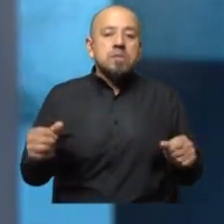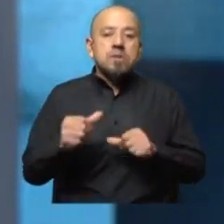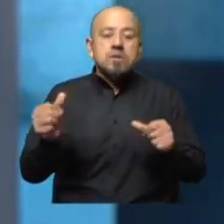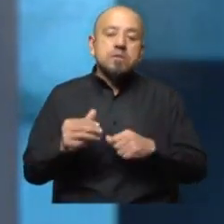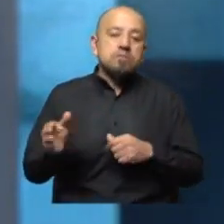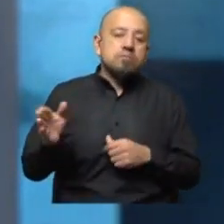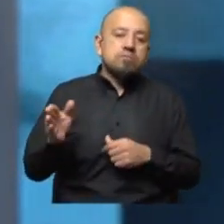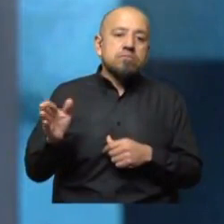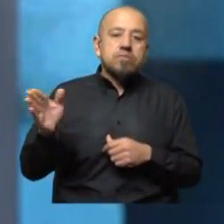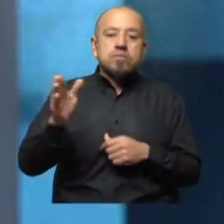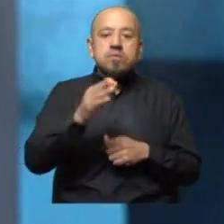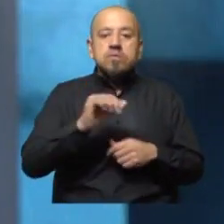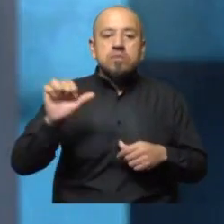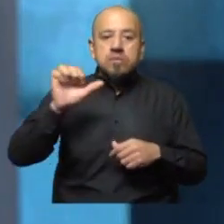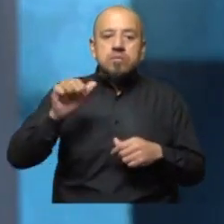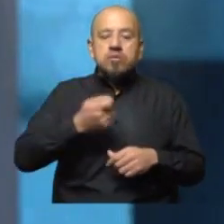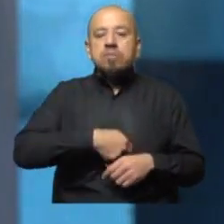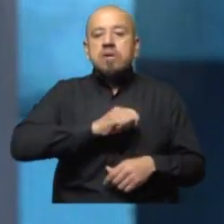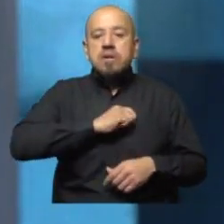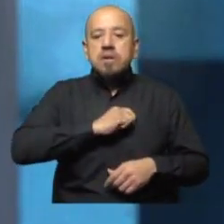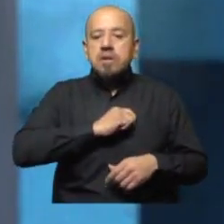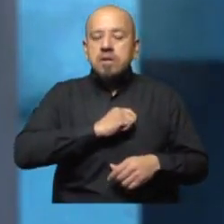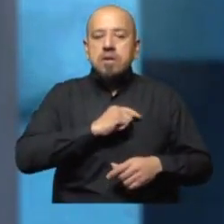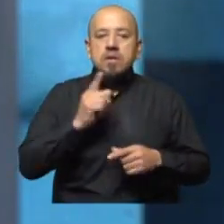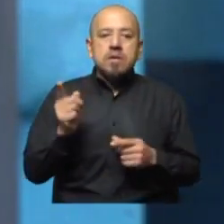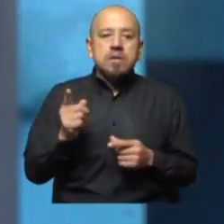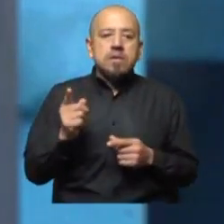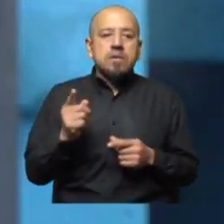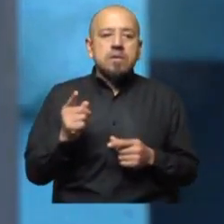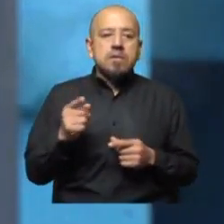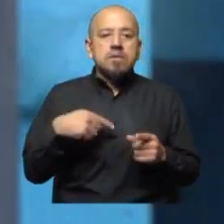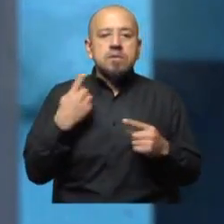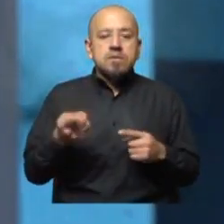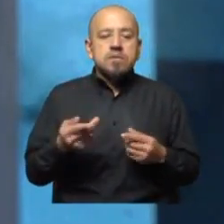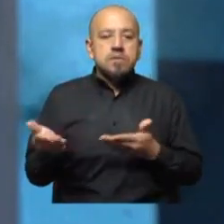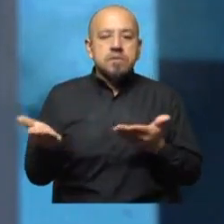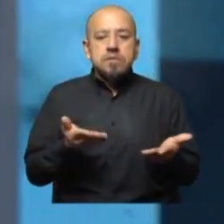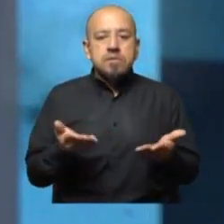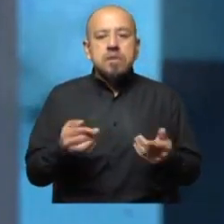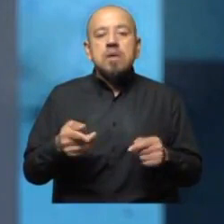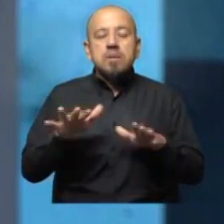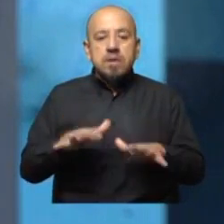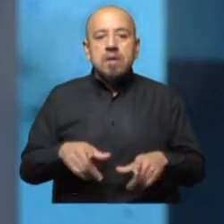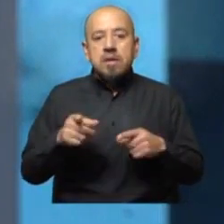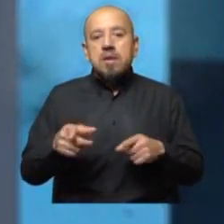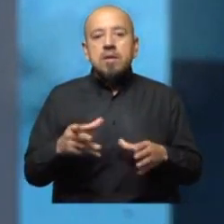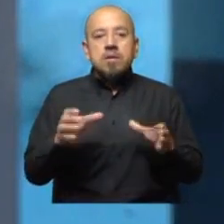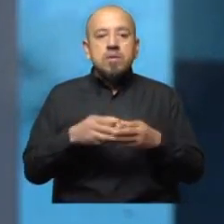por europa por españa y luego me invitan a quedarme a la banda